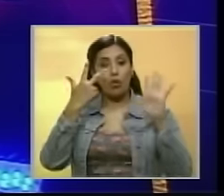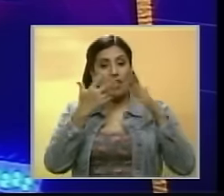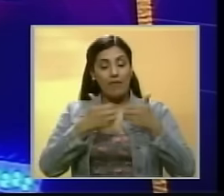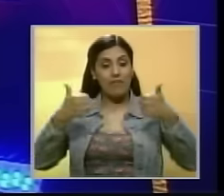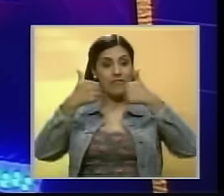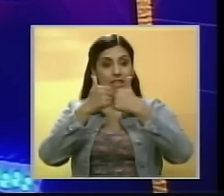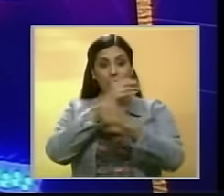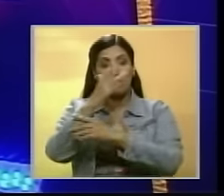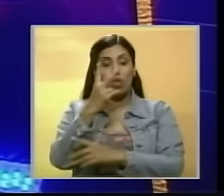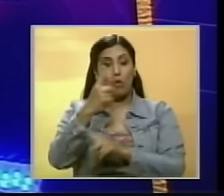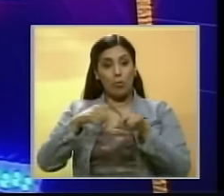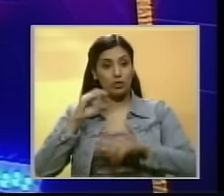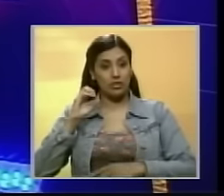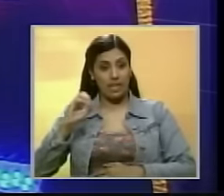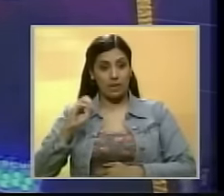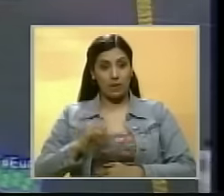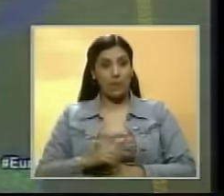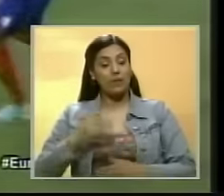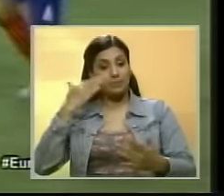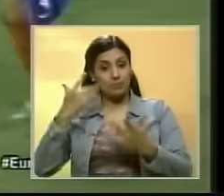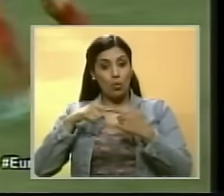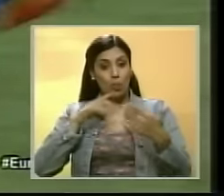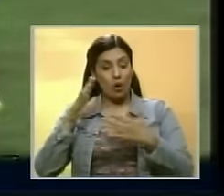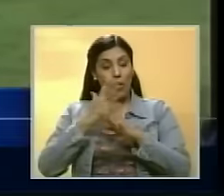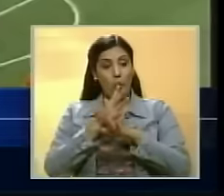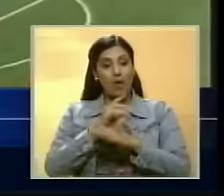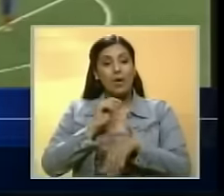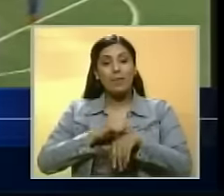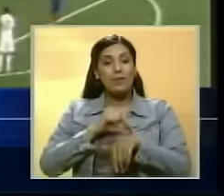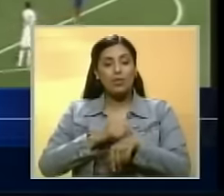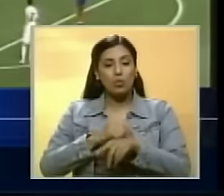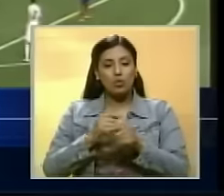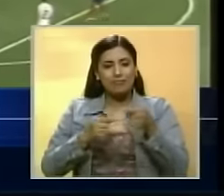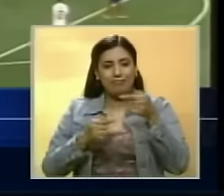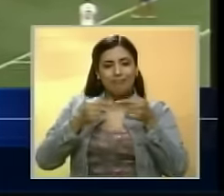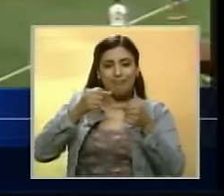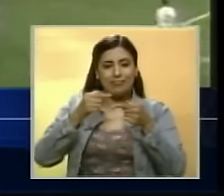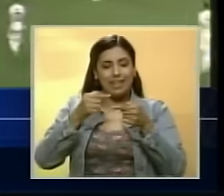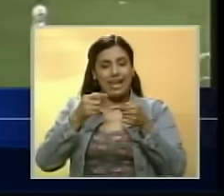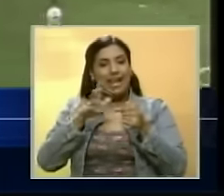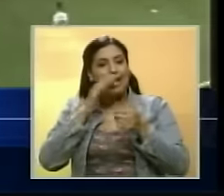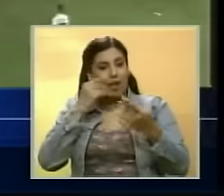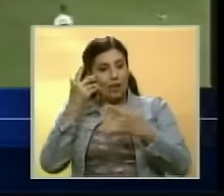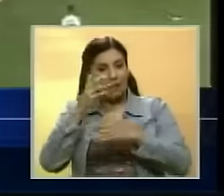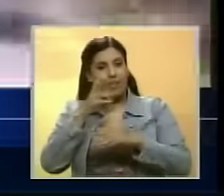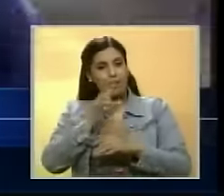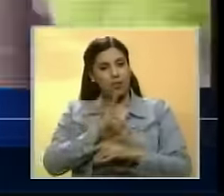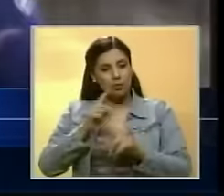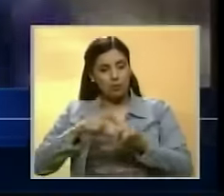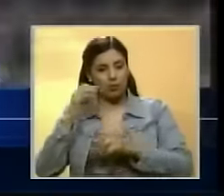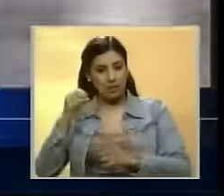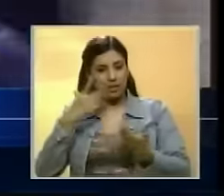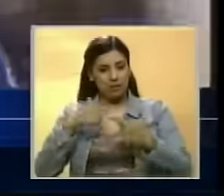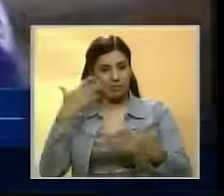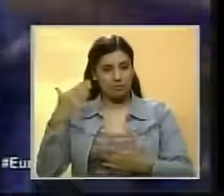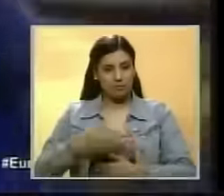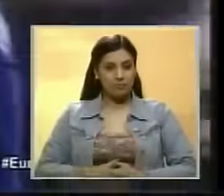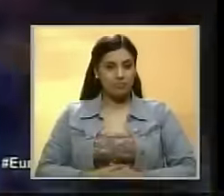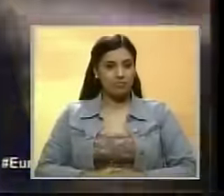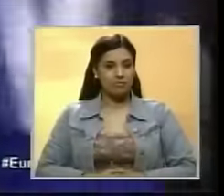al vencer Albania dos goles por cero Los Galos definieron el juego los minutos finales con tantos de anton griezmann y Dimitri